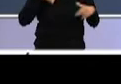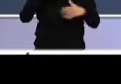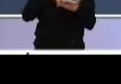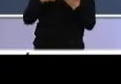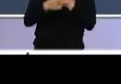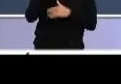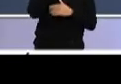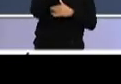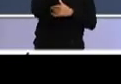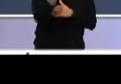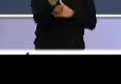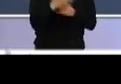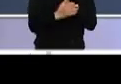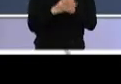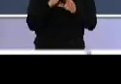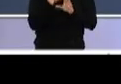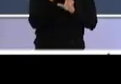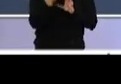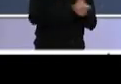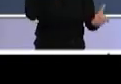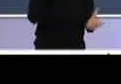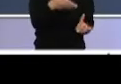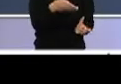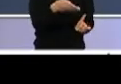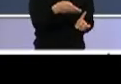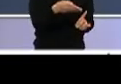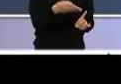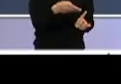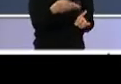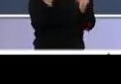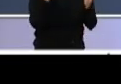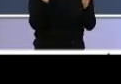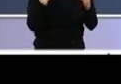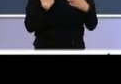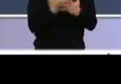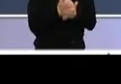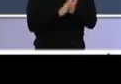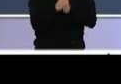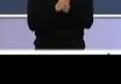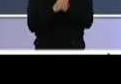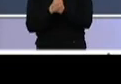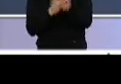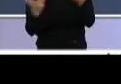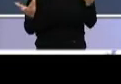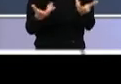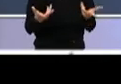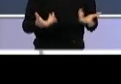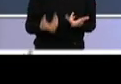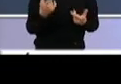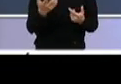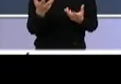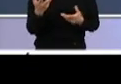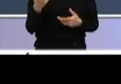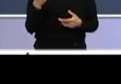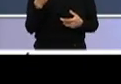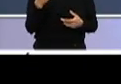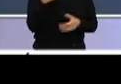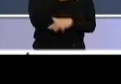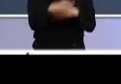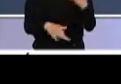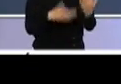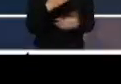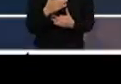proyecto, surgió con muy buenas intenciones, con muchas ganas, con mucho ímpetu, haciéndolo